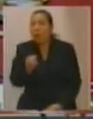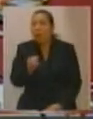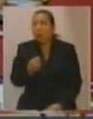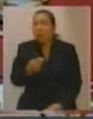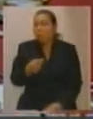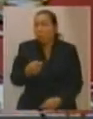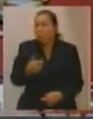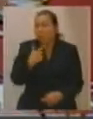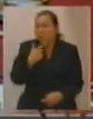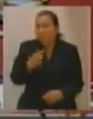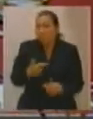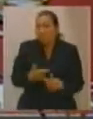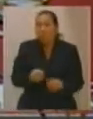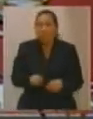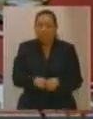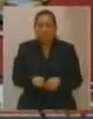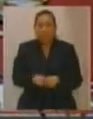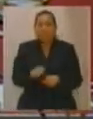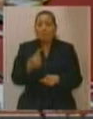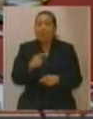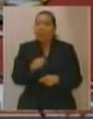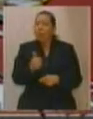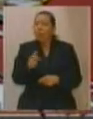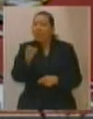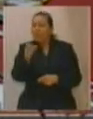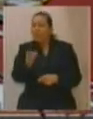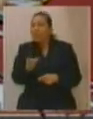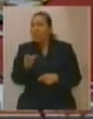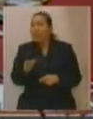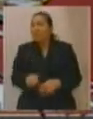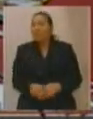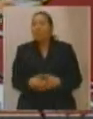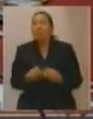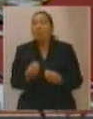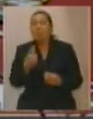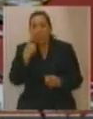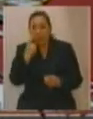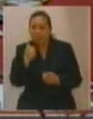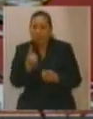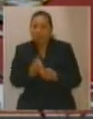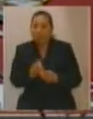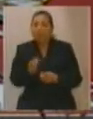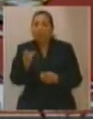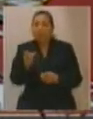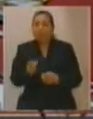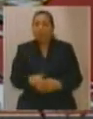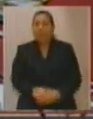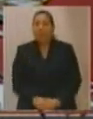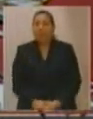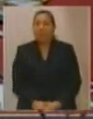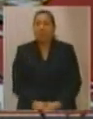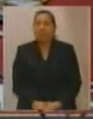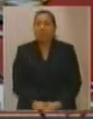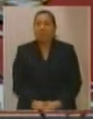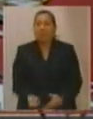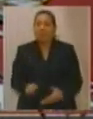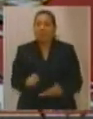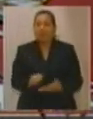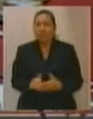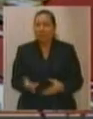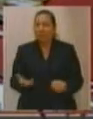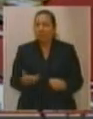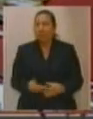o transexual, también como para otras personas. Porque he conocido también personas, señor presidente, que sin tener de por medio